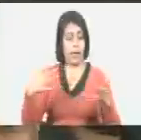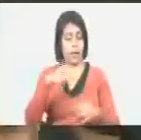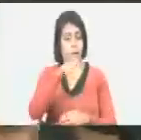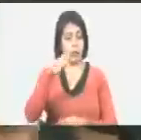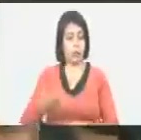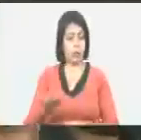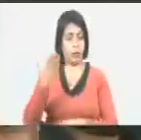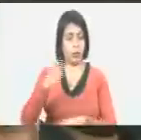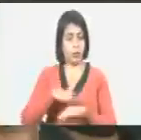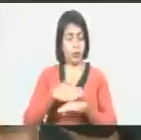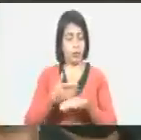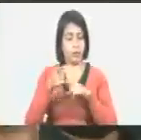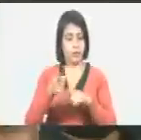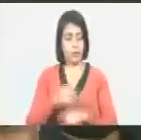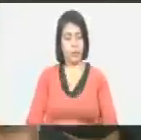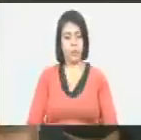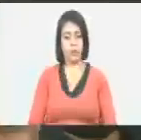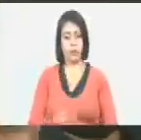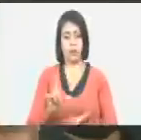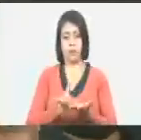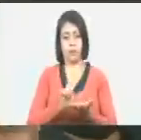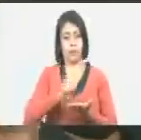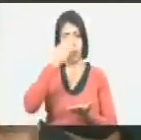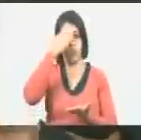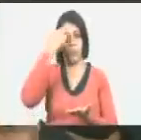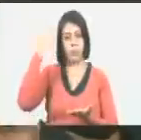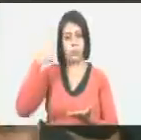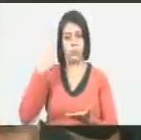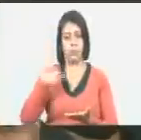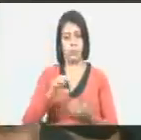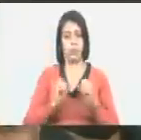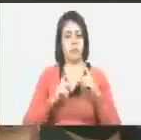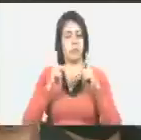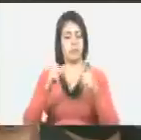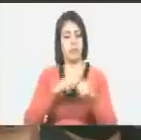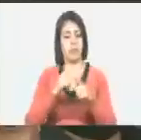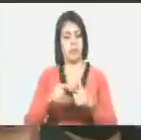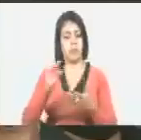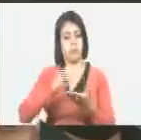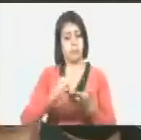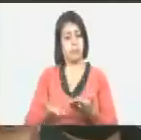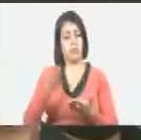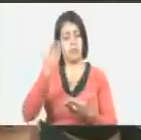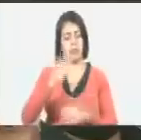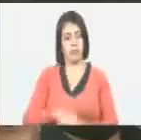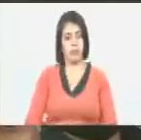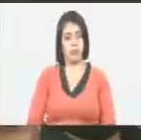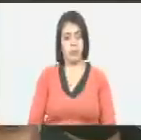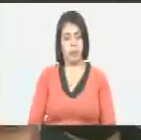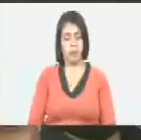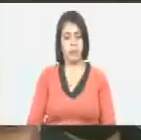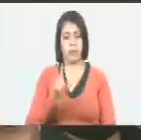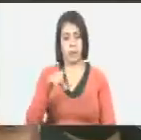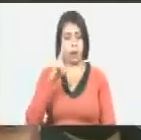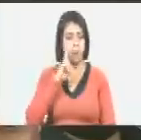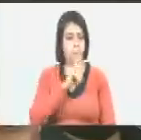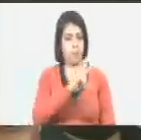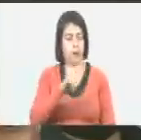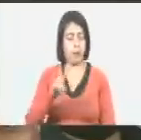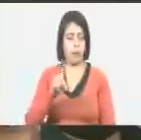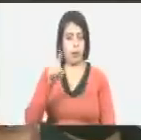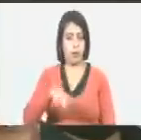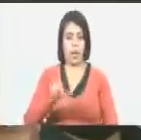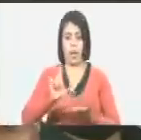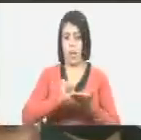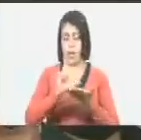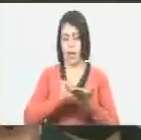figuras literarias olvidadas han tenido la oportunidad de ser reivindicadas y hemos visto también cómo